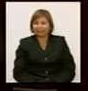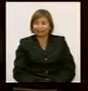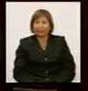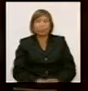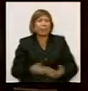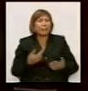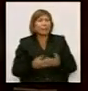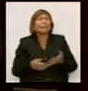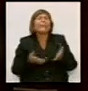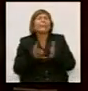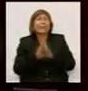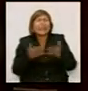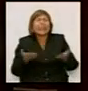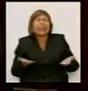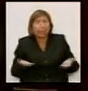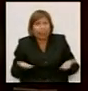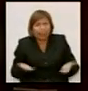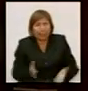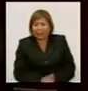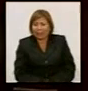¿Qué me piden?